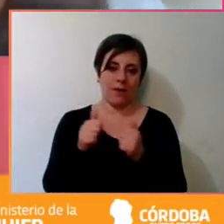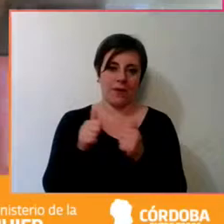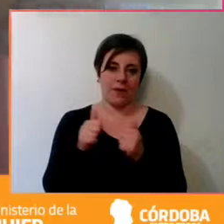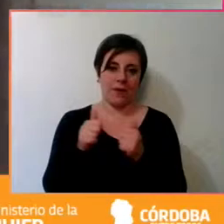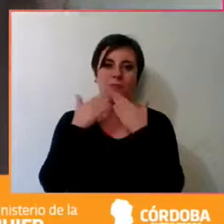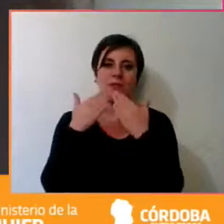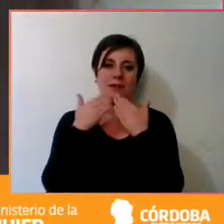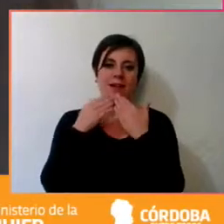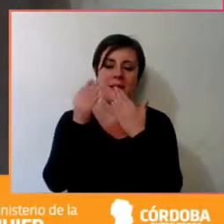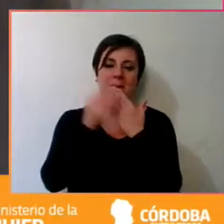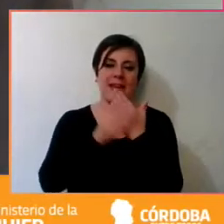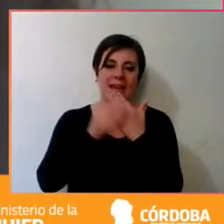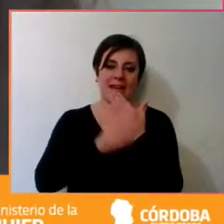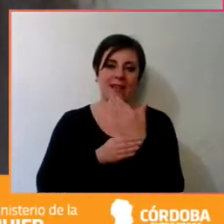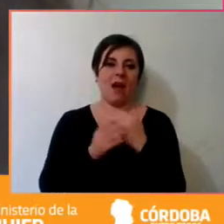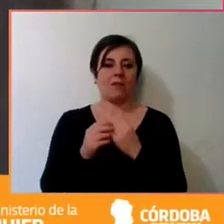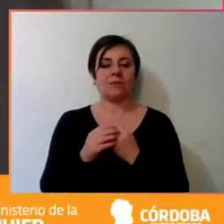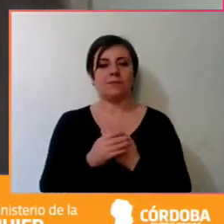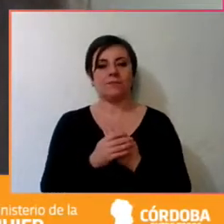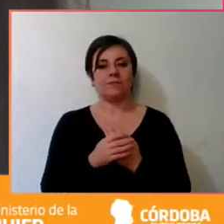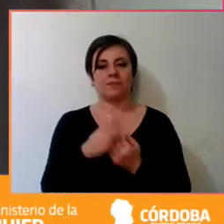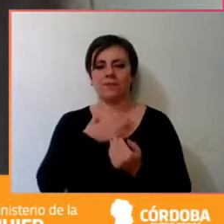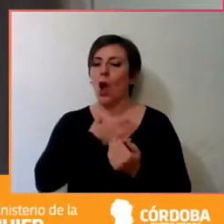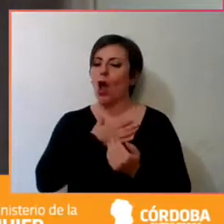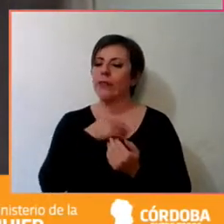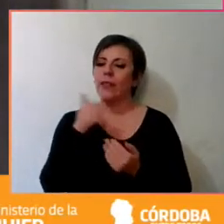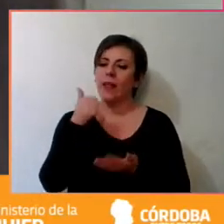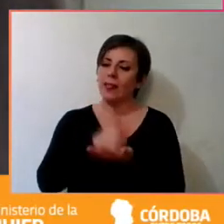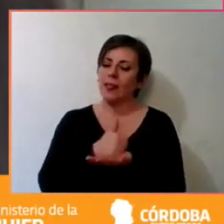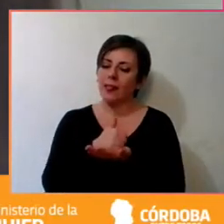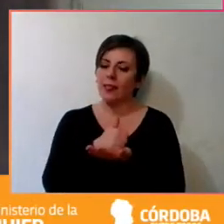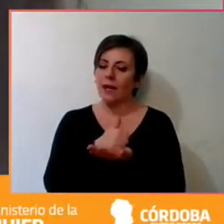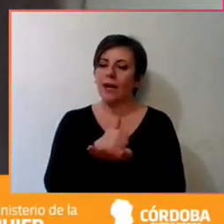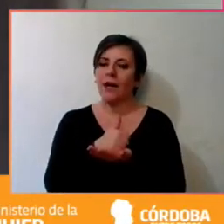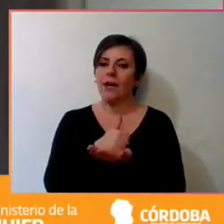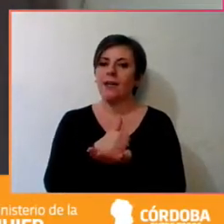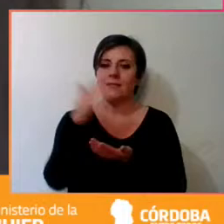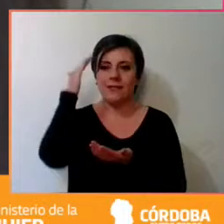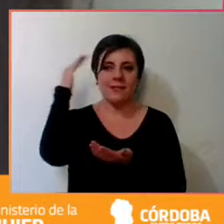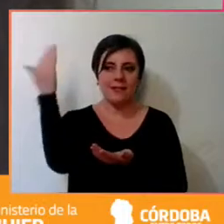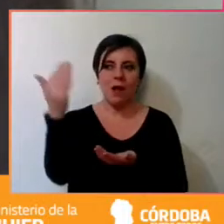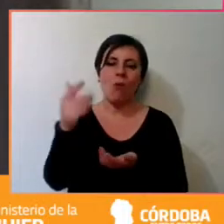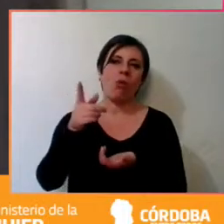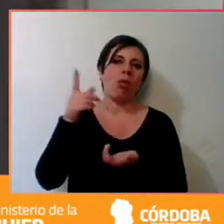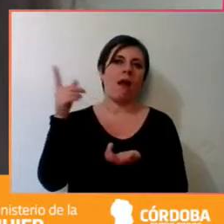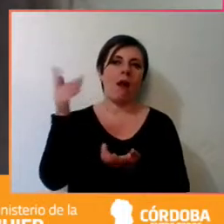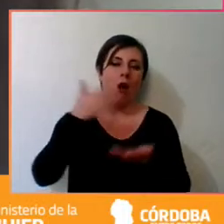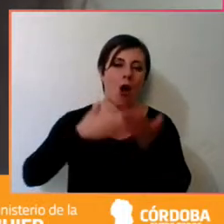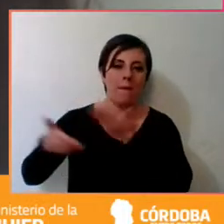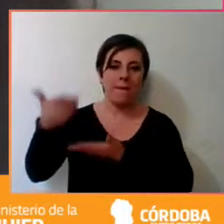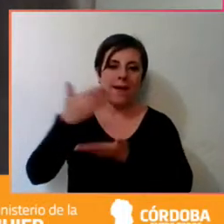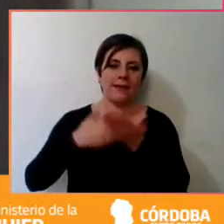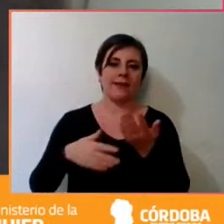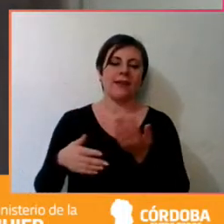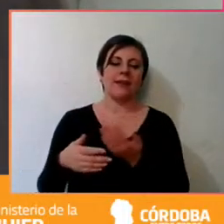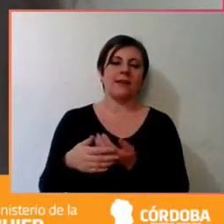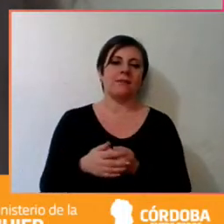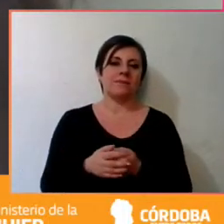gracias, ministra. Qué gusto estar acá, qué gusto poder saludarlas y compartir. Un cariñoso